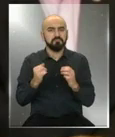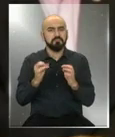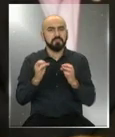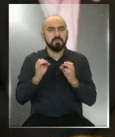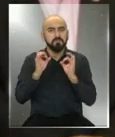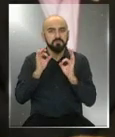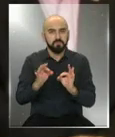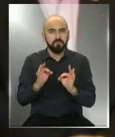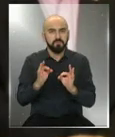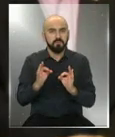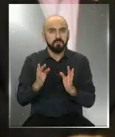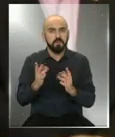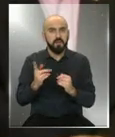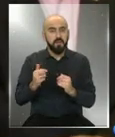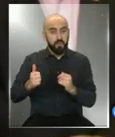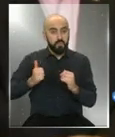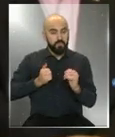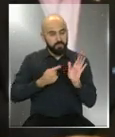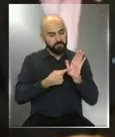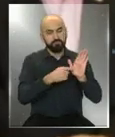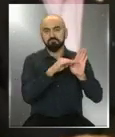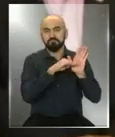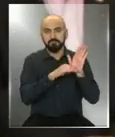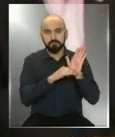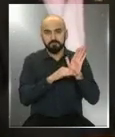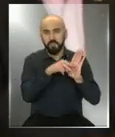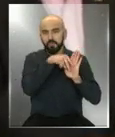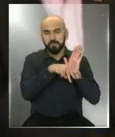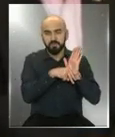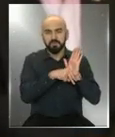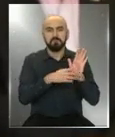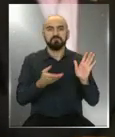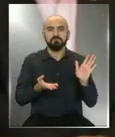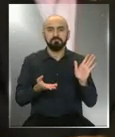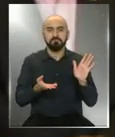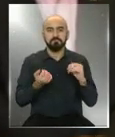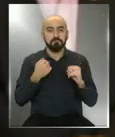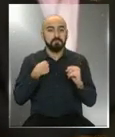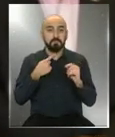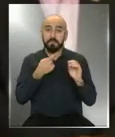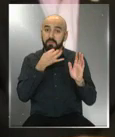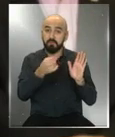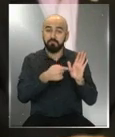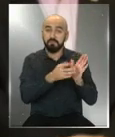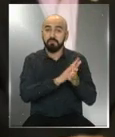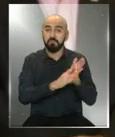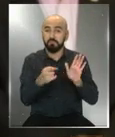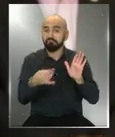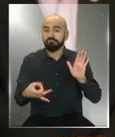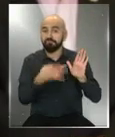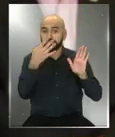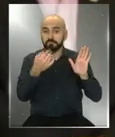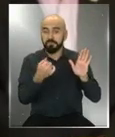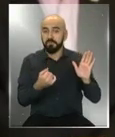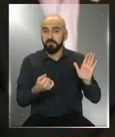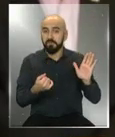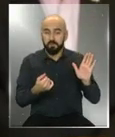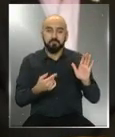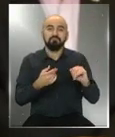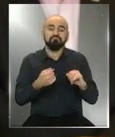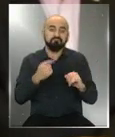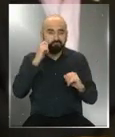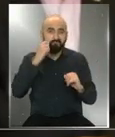estén cumpliendo las normativas. Quiero recordar adicionalmente que el incumplimiento de la norma sanitaria no solo tiene multas que pueden